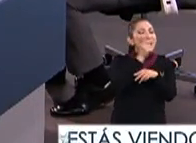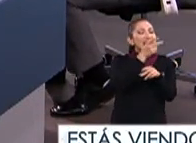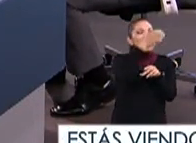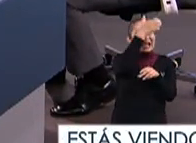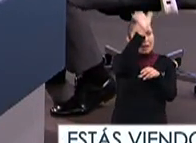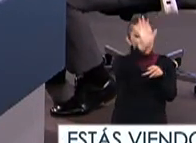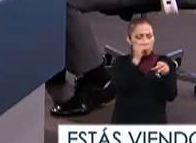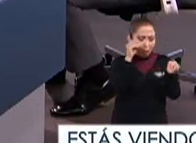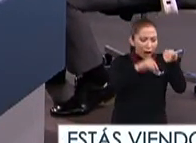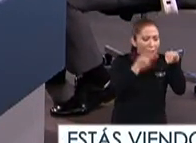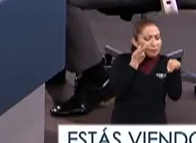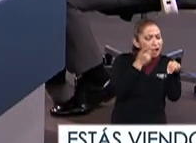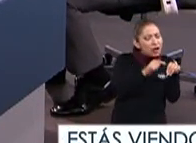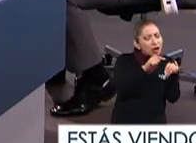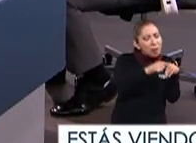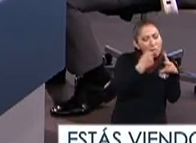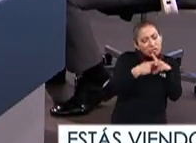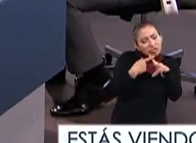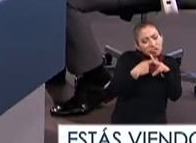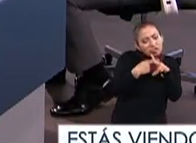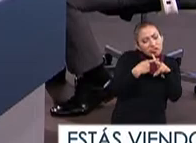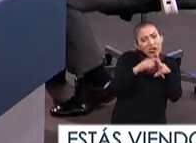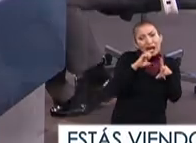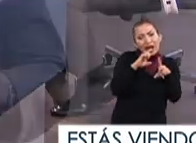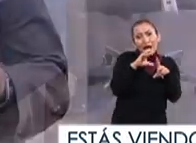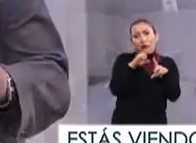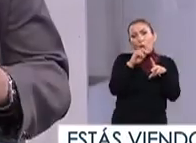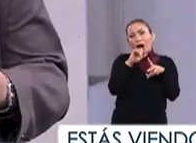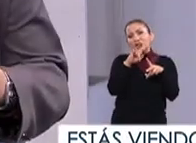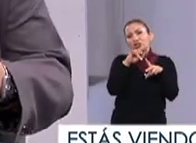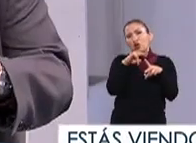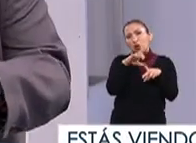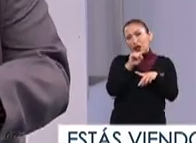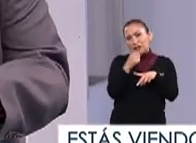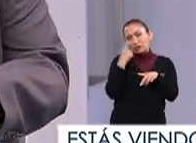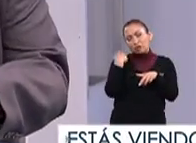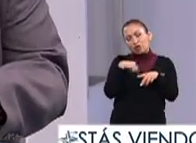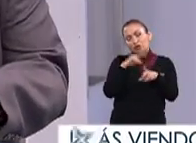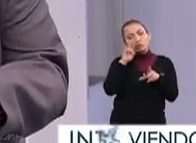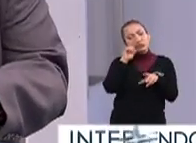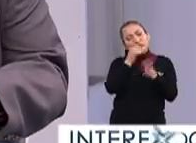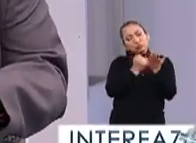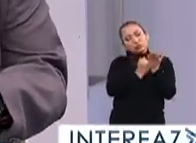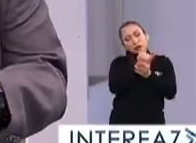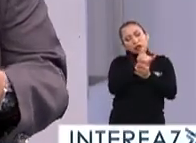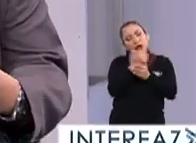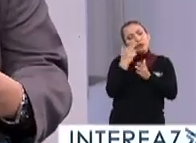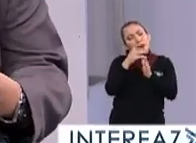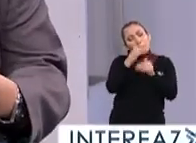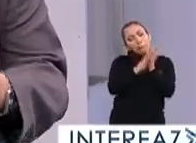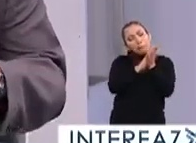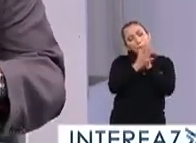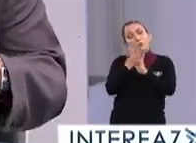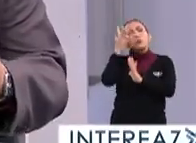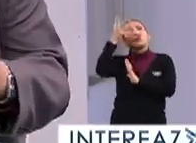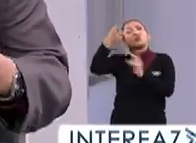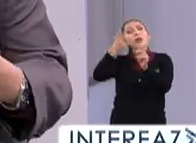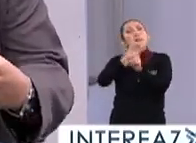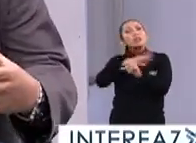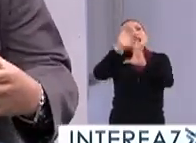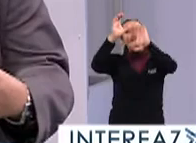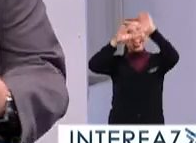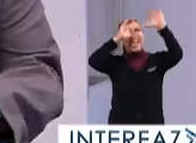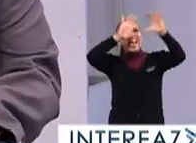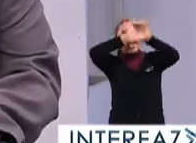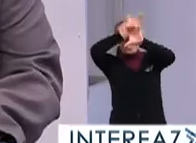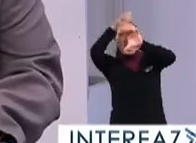decir, modelos en los cuales por medio de ecuaciones nosotros podemos determinar cuál sería el futuro comportamiento de la atmósfera con